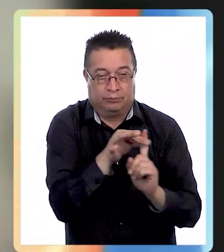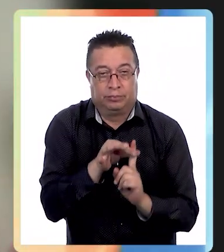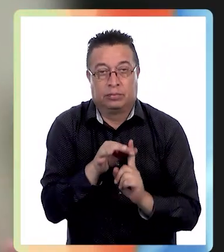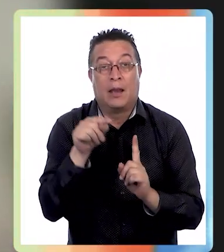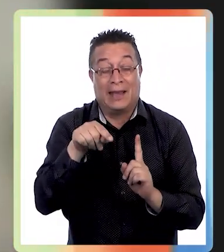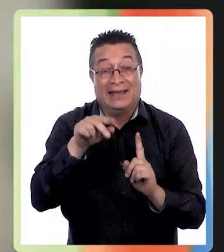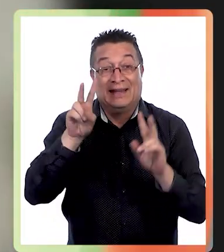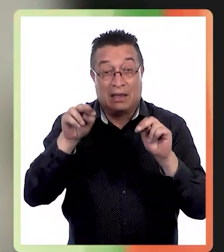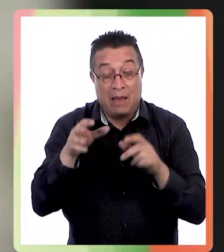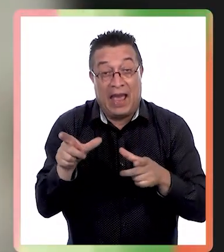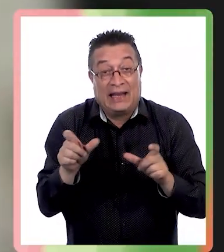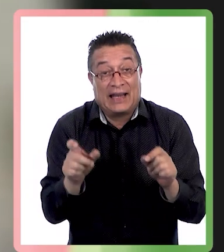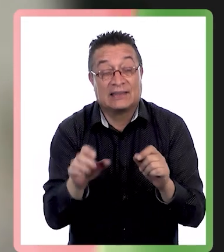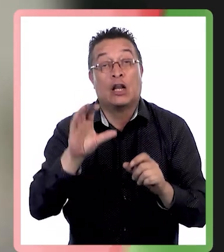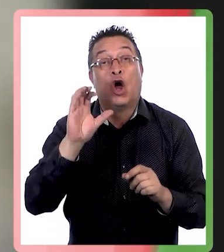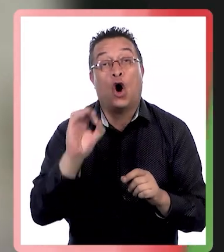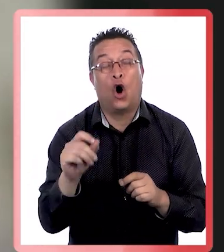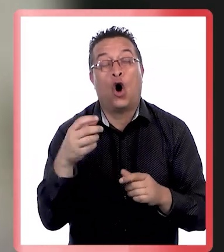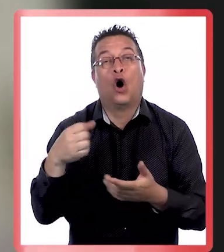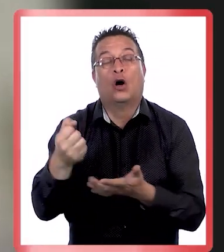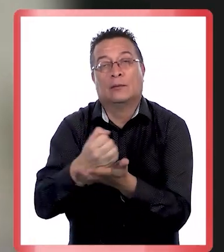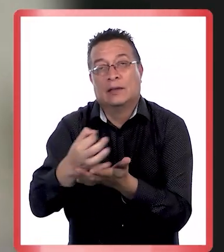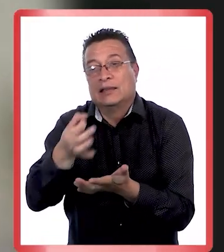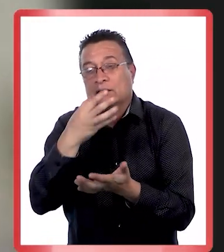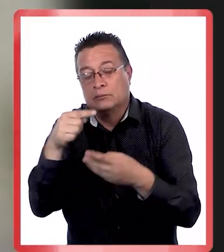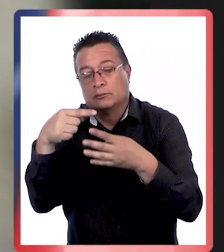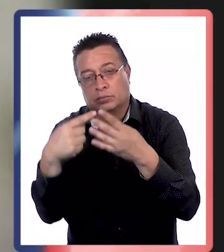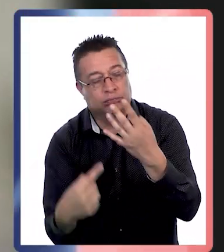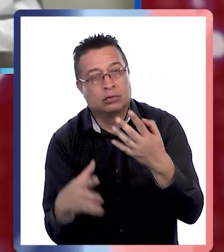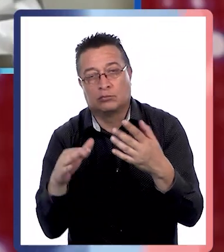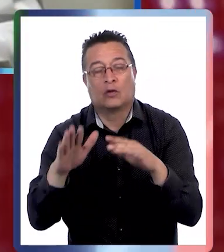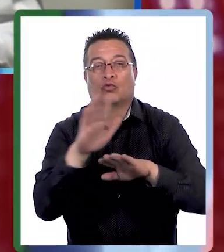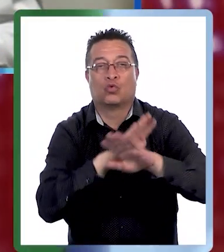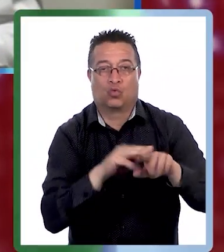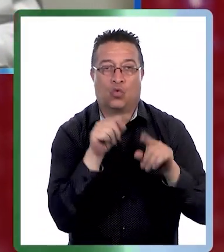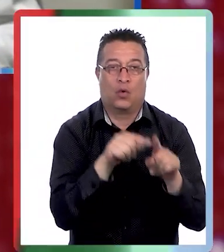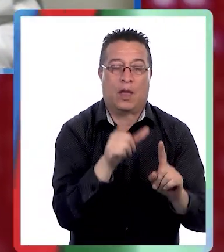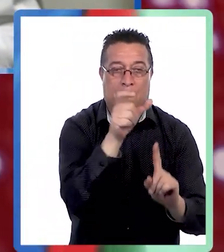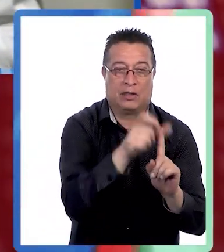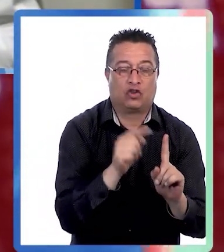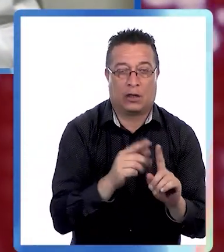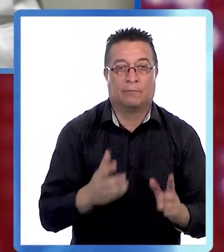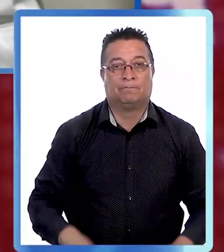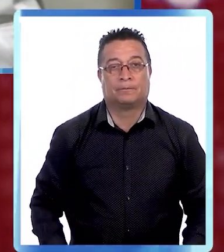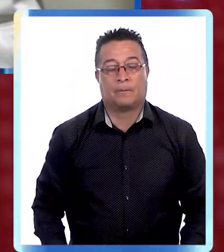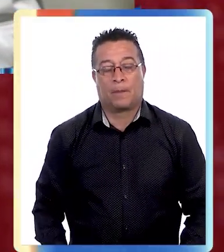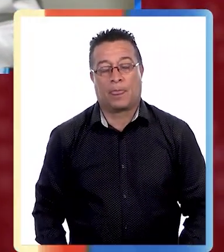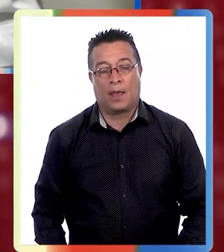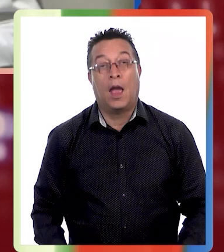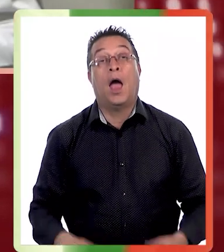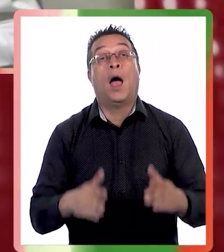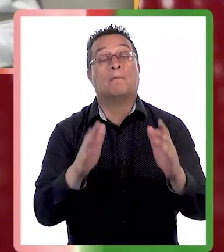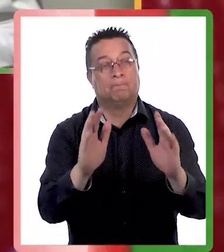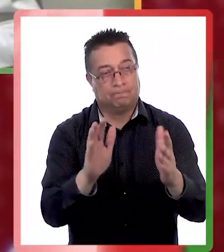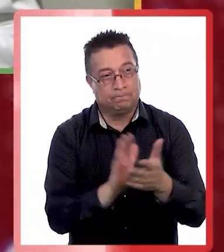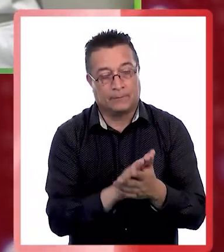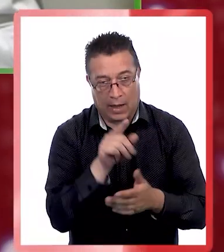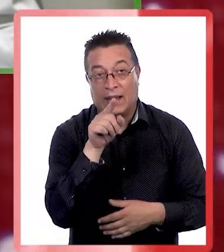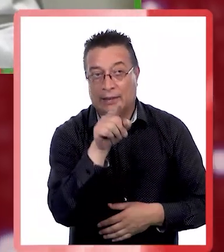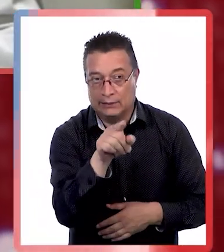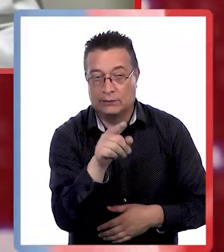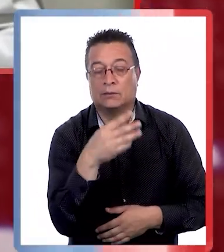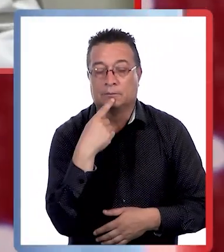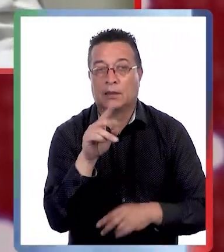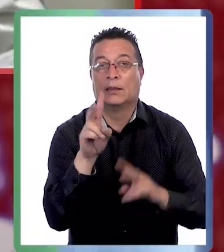mismo cáncer o de los tratamientos que el paciente está recibiendo. Perfecto. Sí, ya quería entrar de lleno